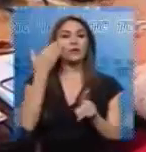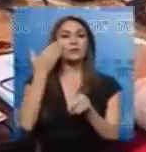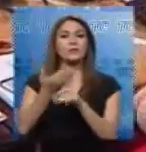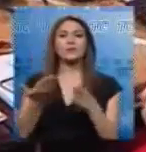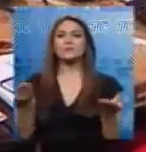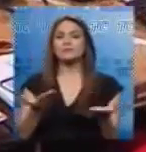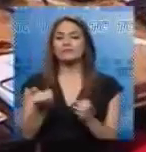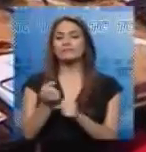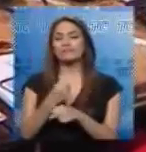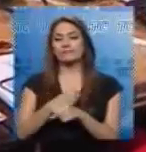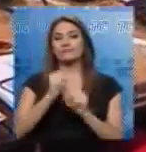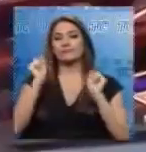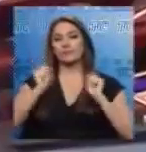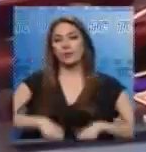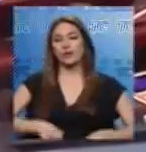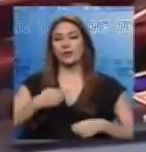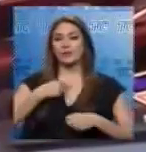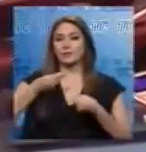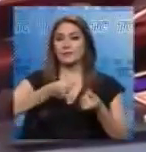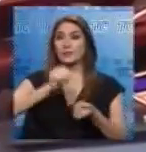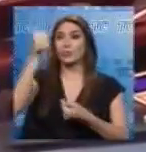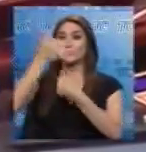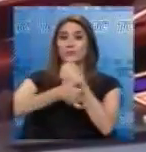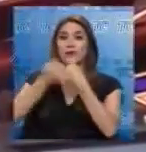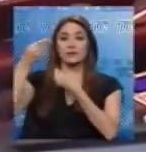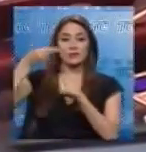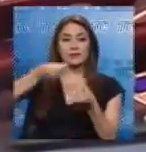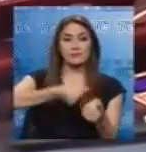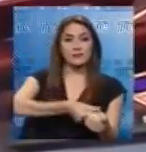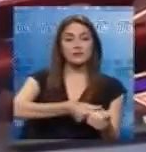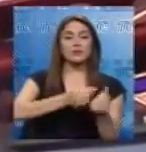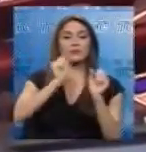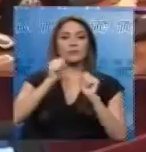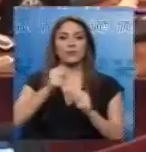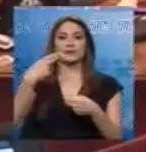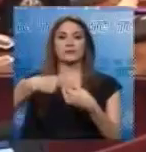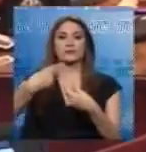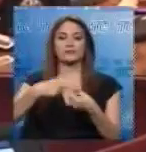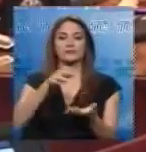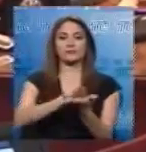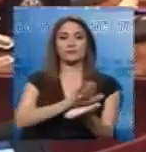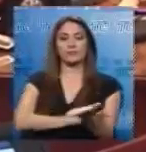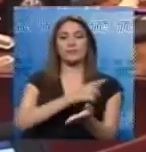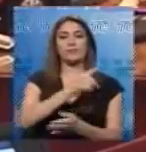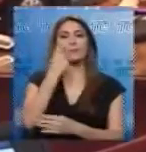de esta norma es permitir a inversionistas extranjeros y privados participar